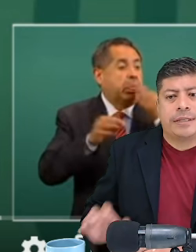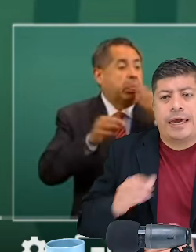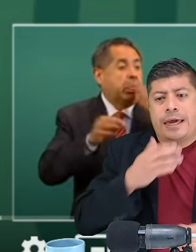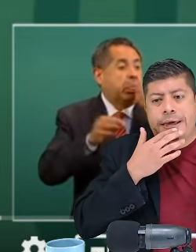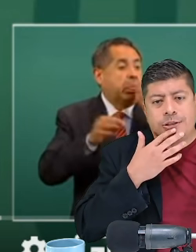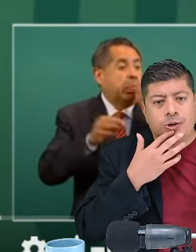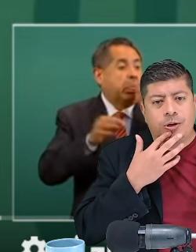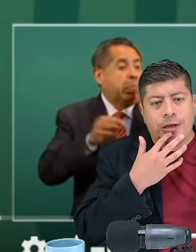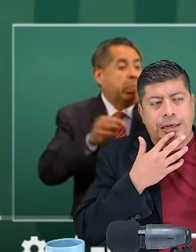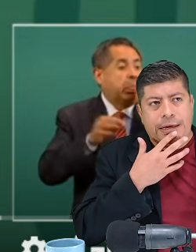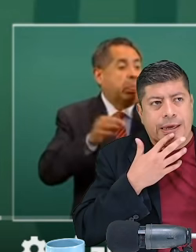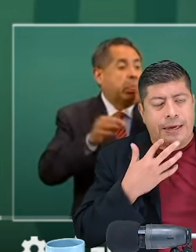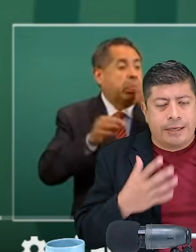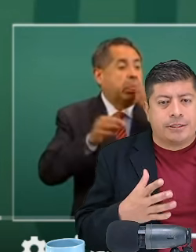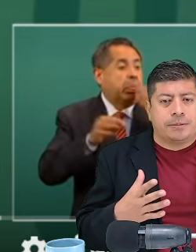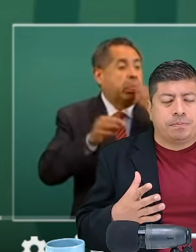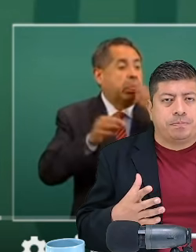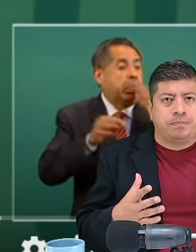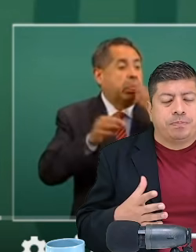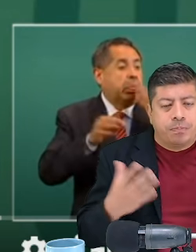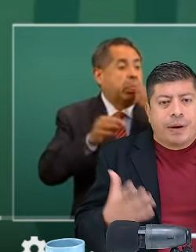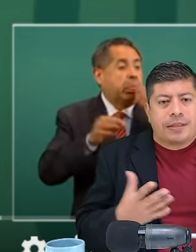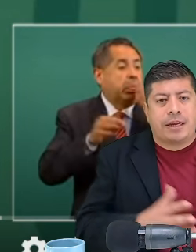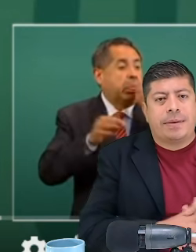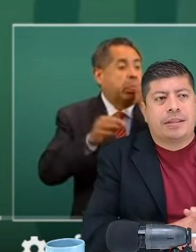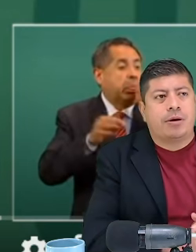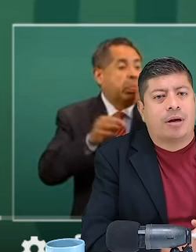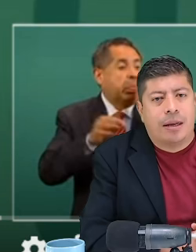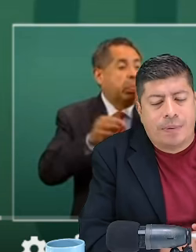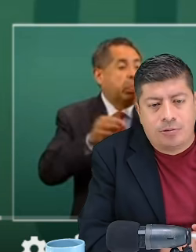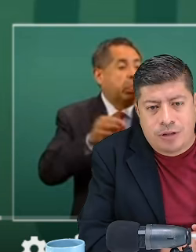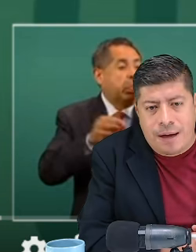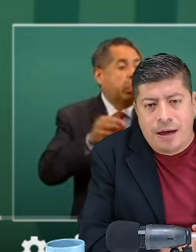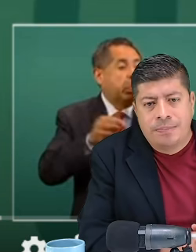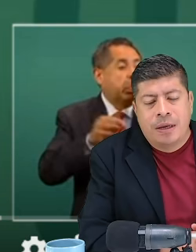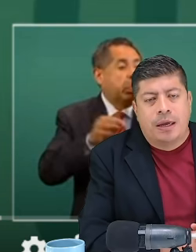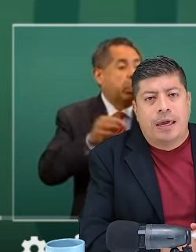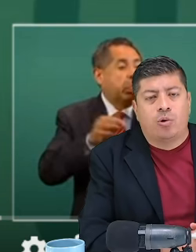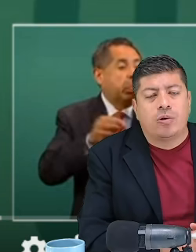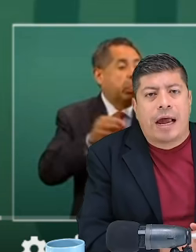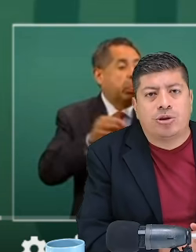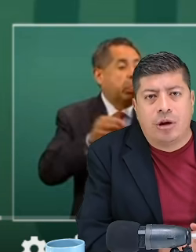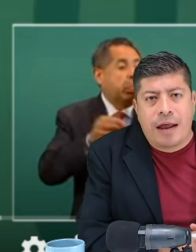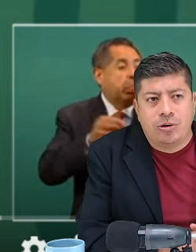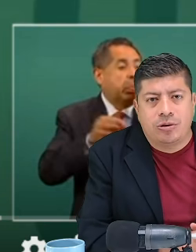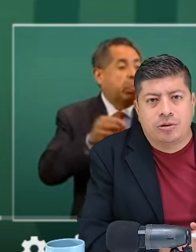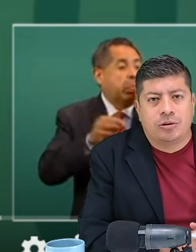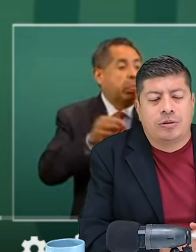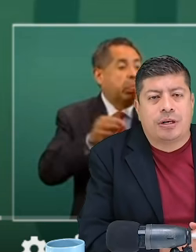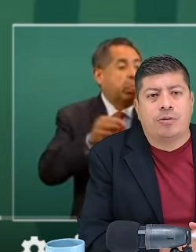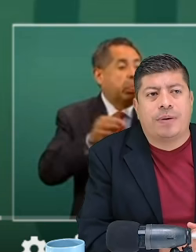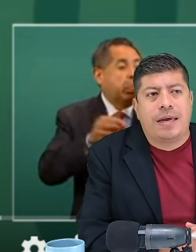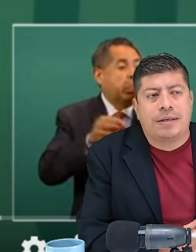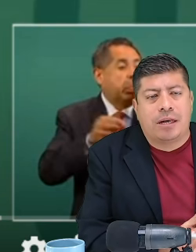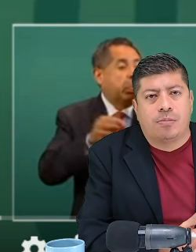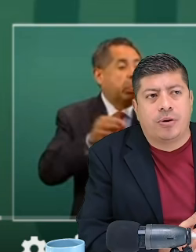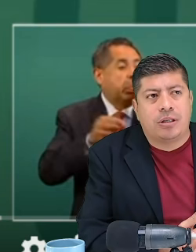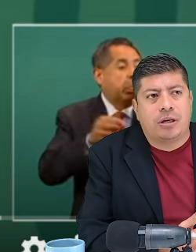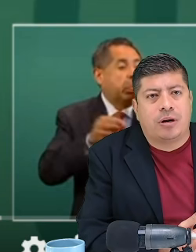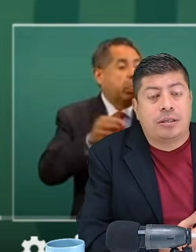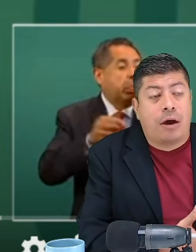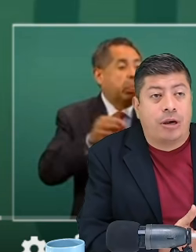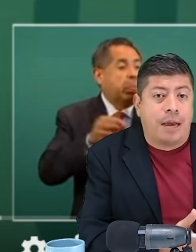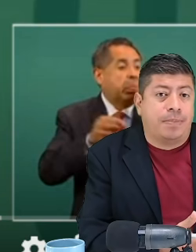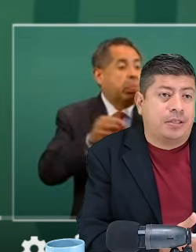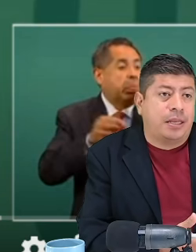Y es que esto es prácticamente lo que le preguntaba Juncal Solano, nuestra compañera del Charro